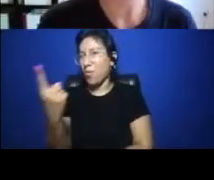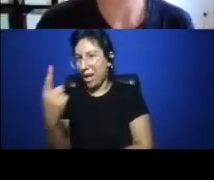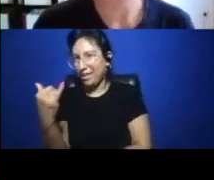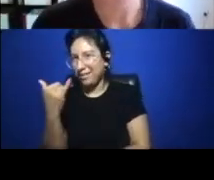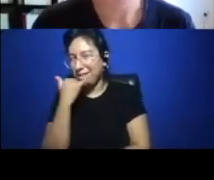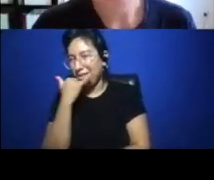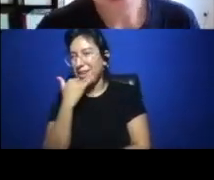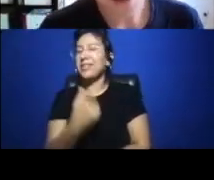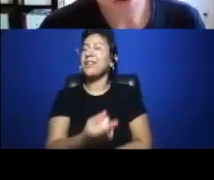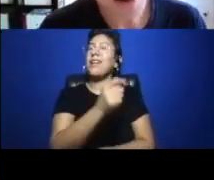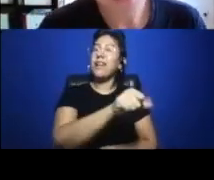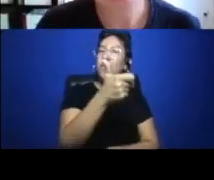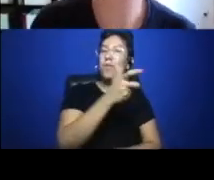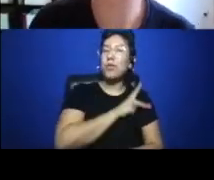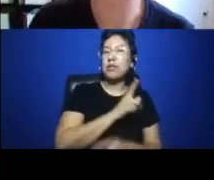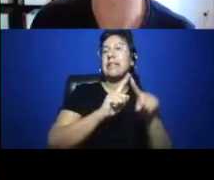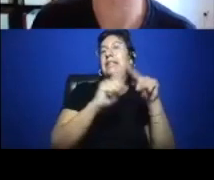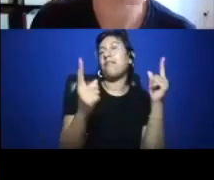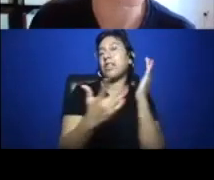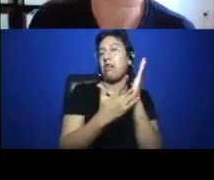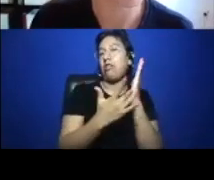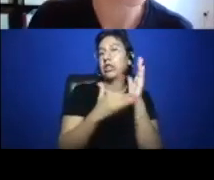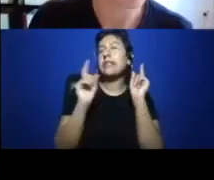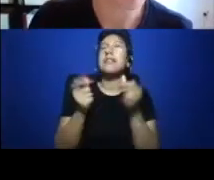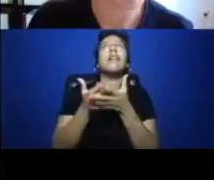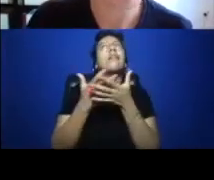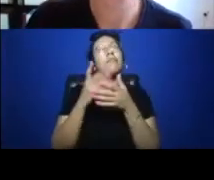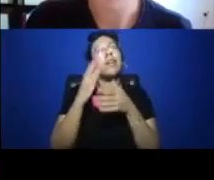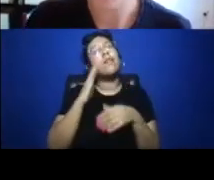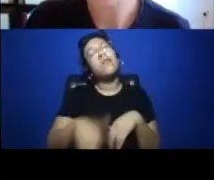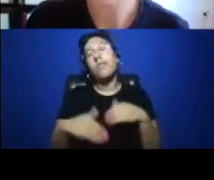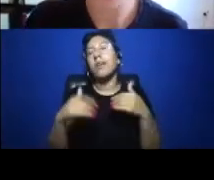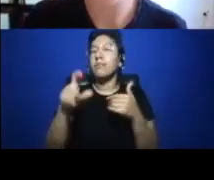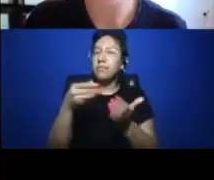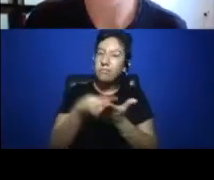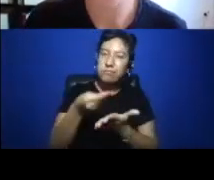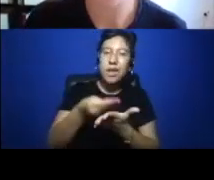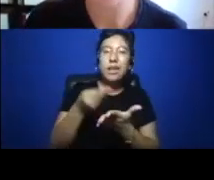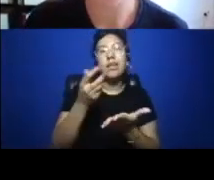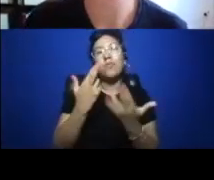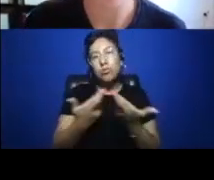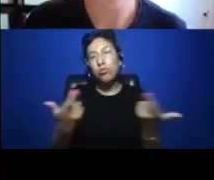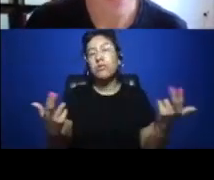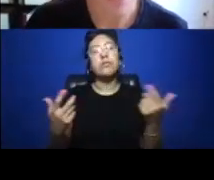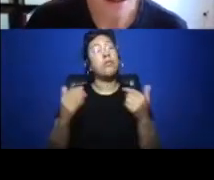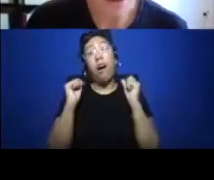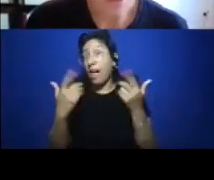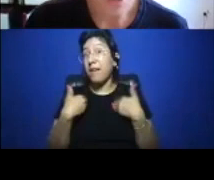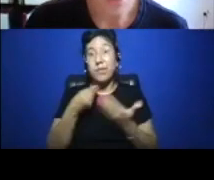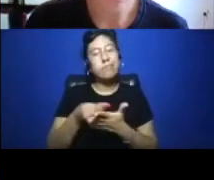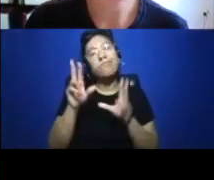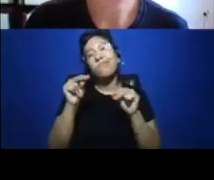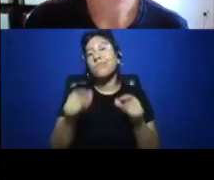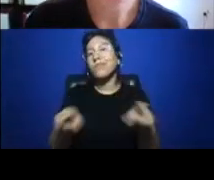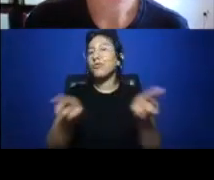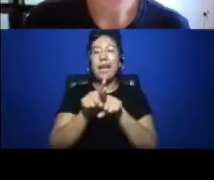compartimentación. Puedes tener tus cosas de trabajo en un aparato y las cosas personales en otra, y eso requiere muchos recursos y no todos